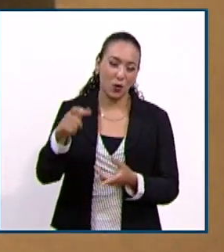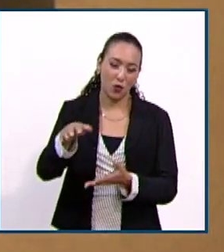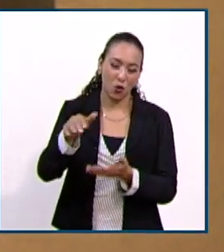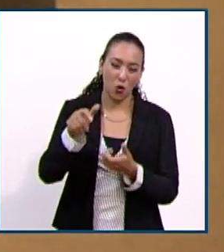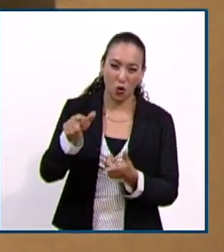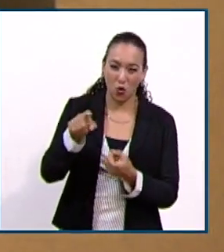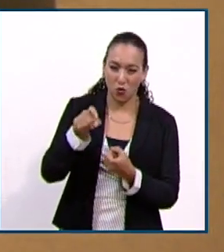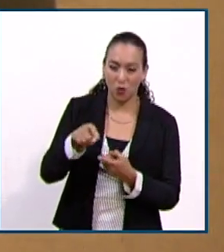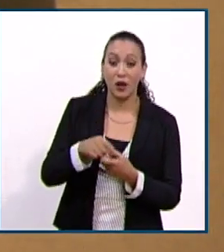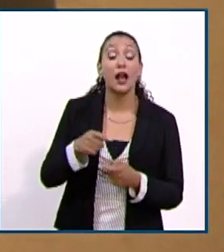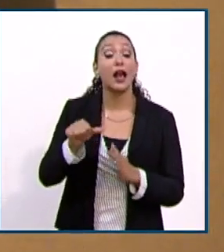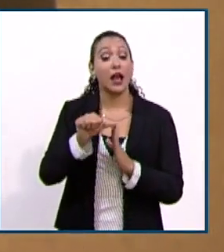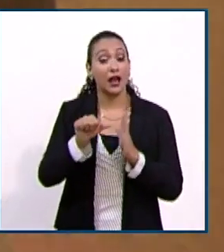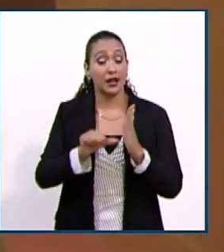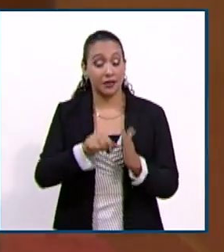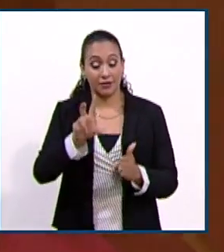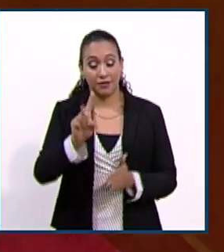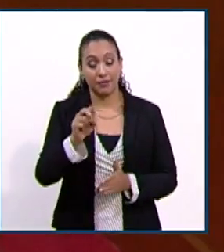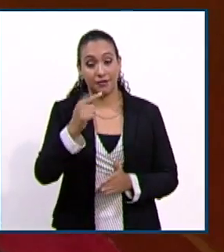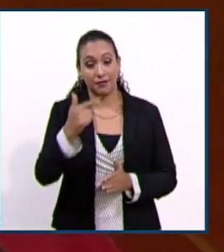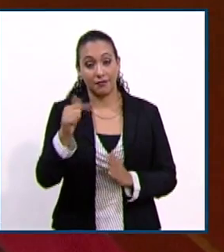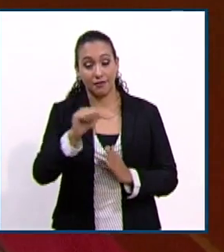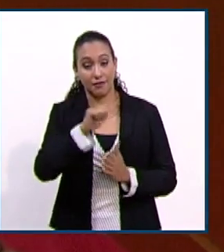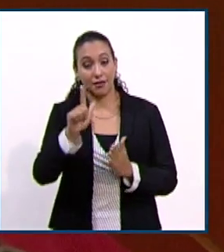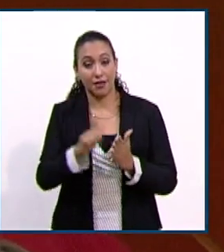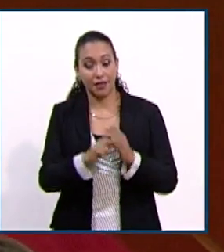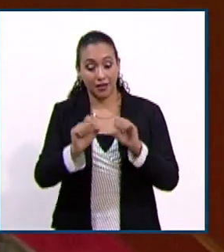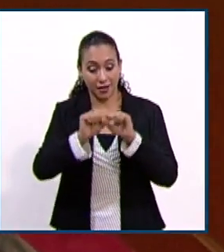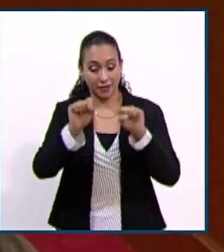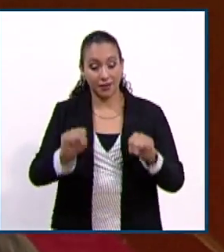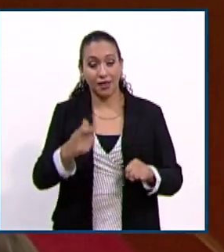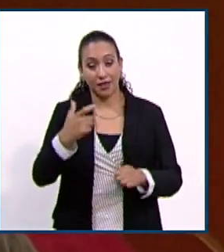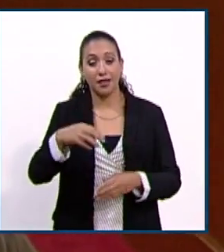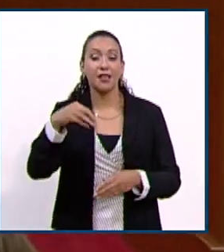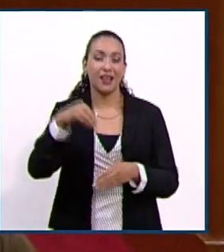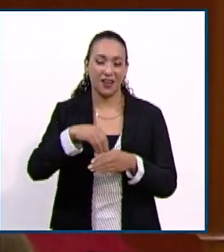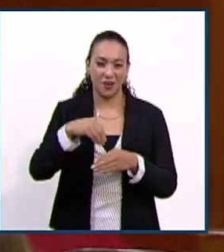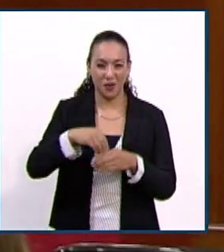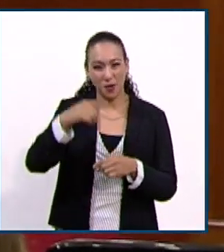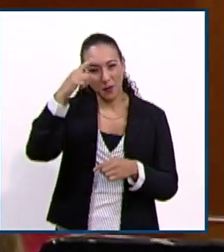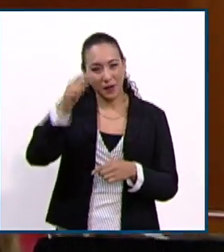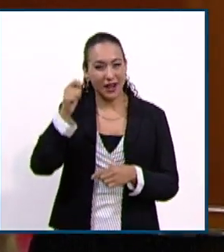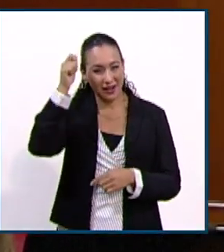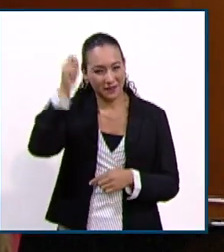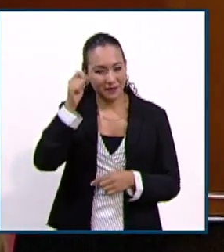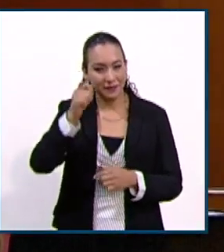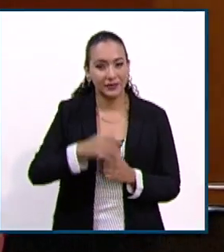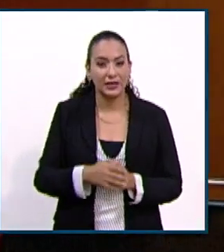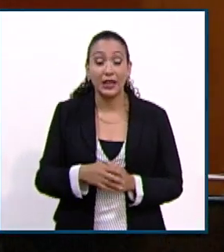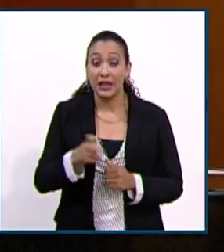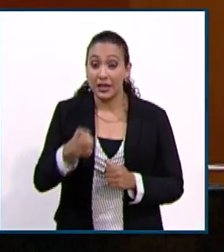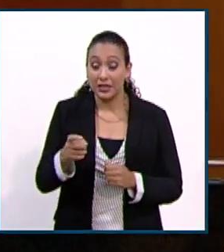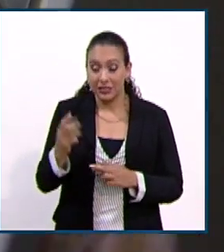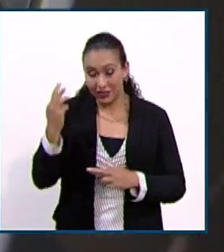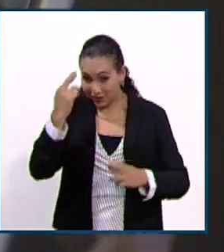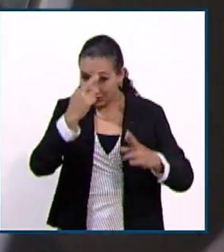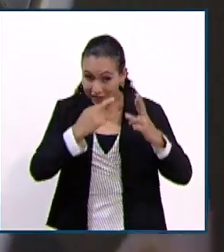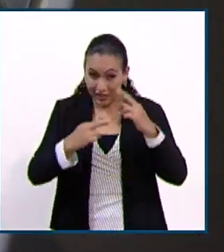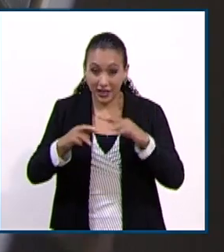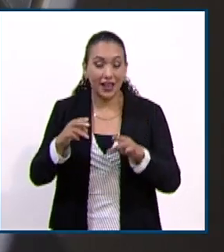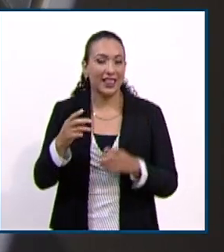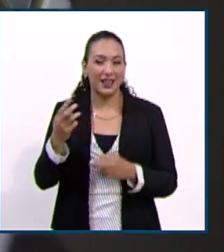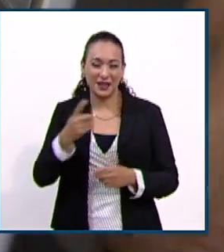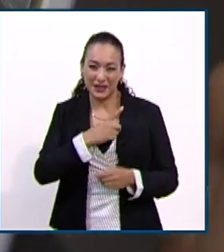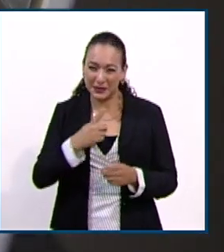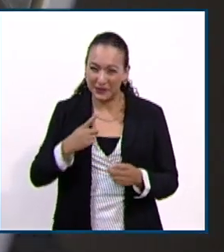del artículo 37 de la Ley de los Sistemas de Ahorro para el Retiro, no debe examinarse a la luz de los derechos a la libre concurrencia